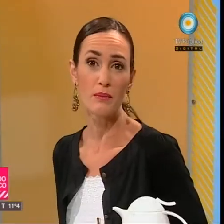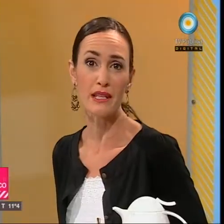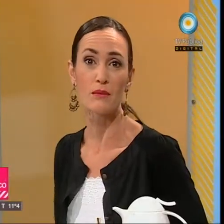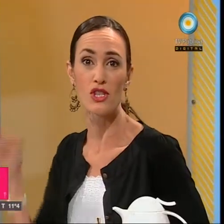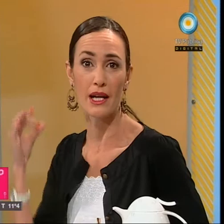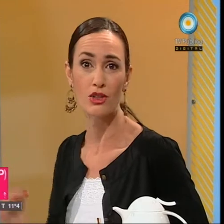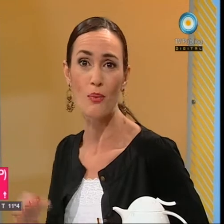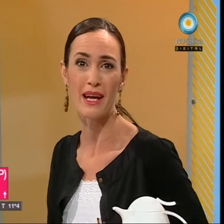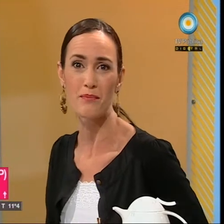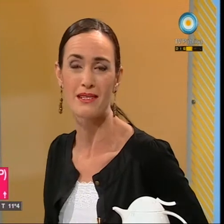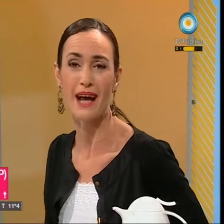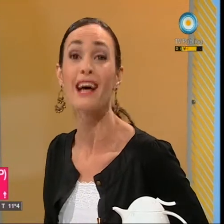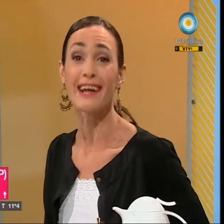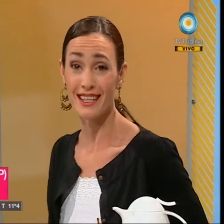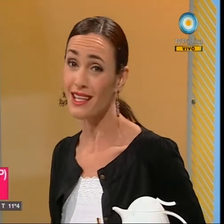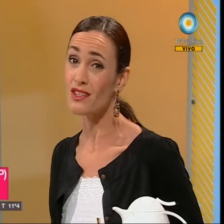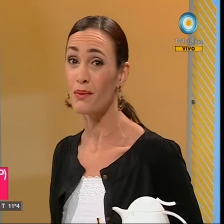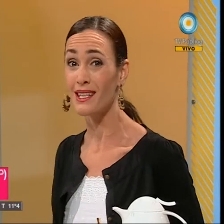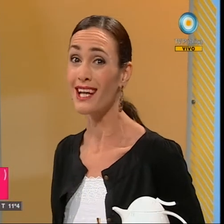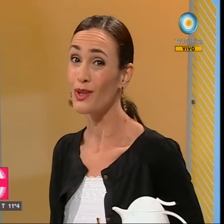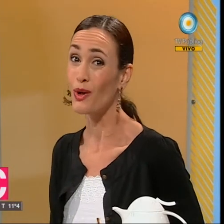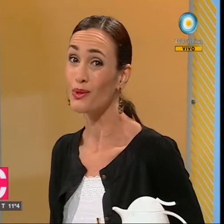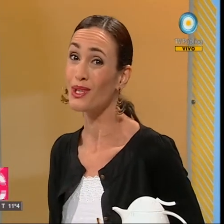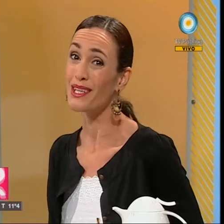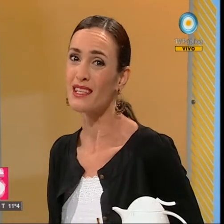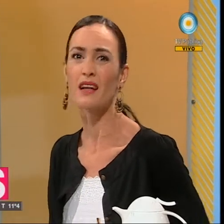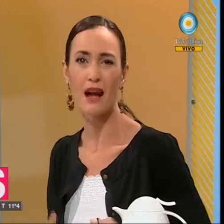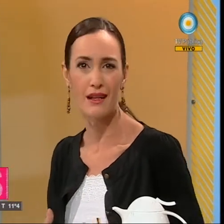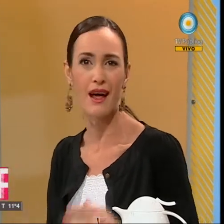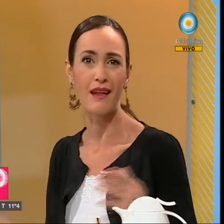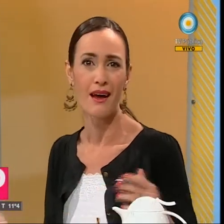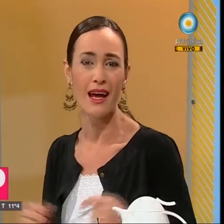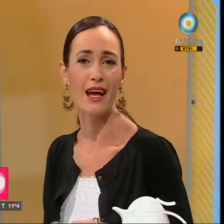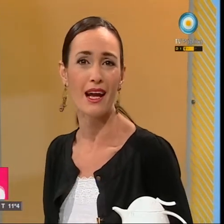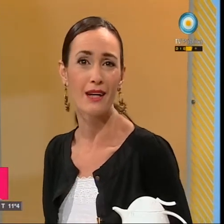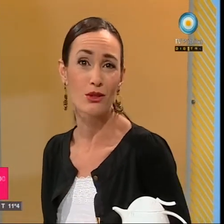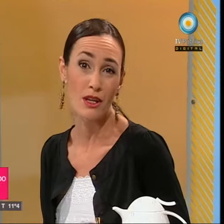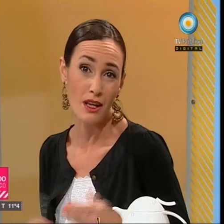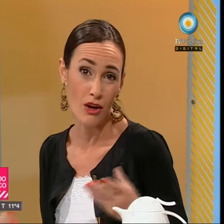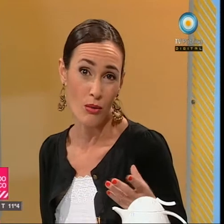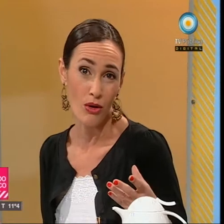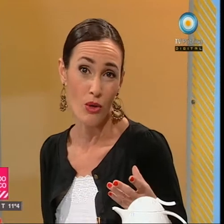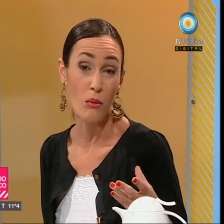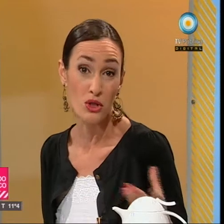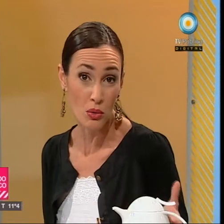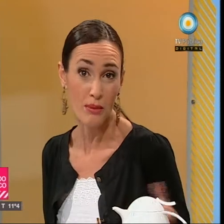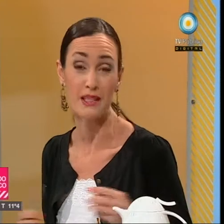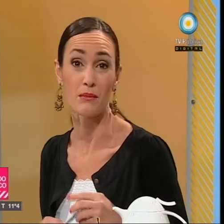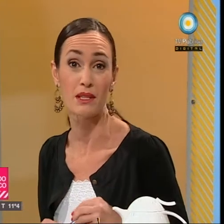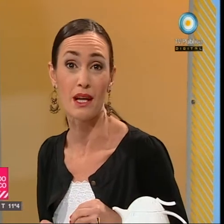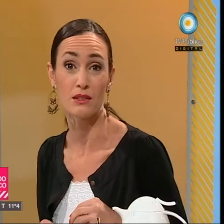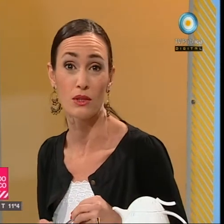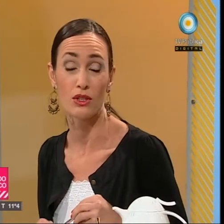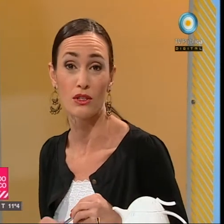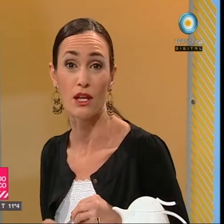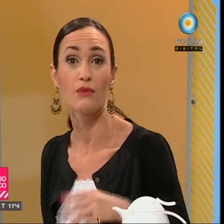como siempre, estamos ya listos para empezar. Cristina sorprendía a todo el mundo, decía en realidad el acto tenía como motivo,